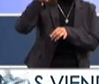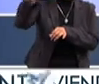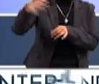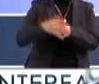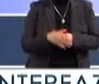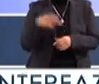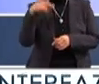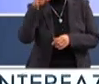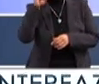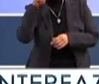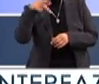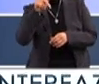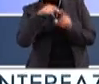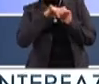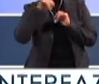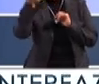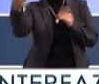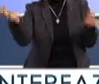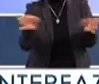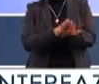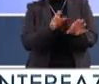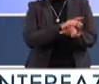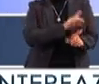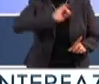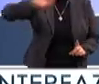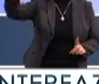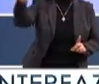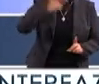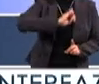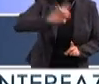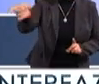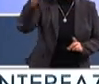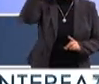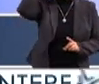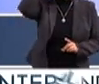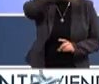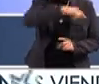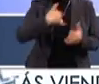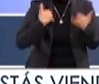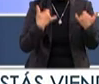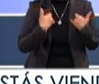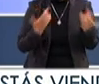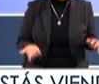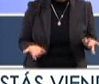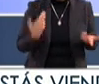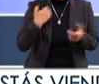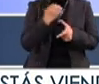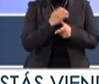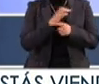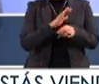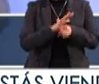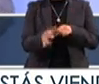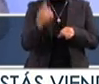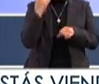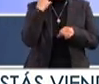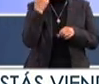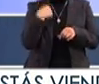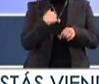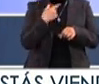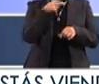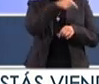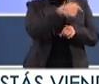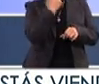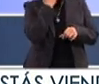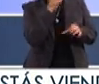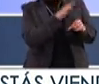a 30 kilómetros de su hogar y entonces el traslado es un martirio para los jóvenes entonces aquí la cuestión es qué quiero